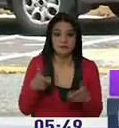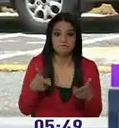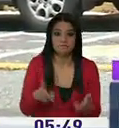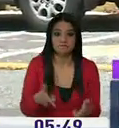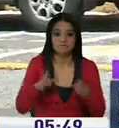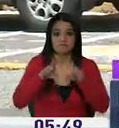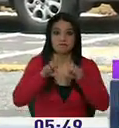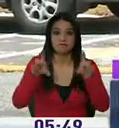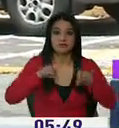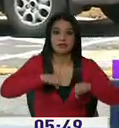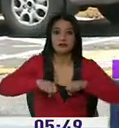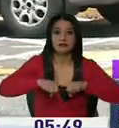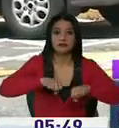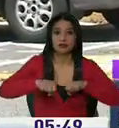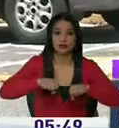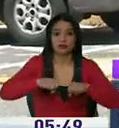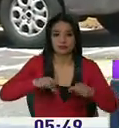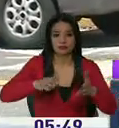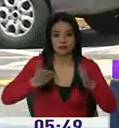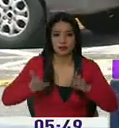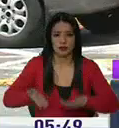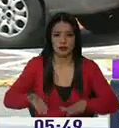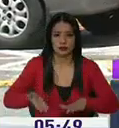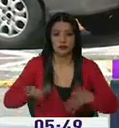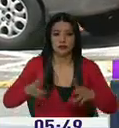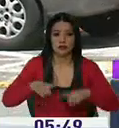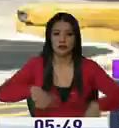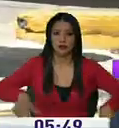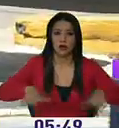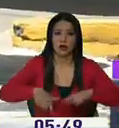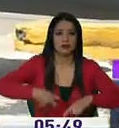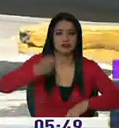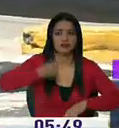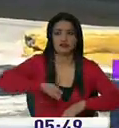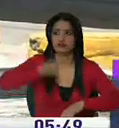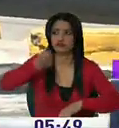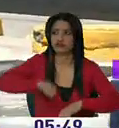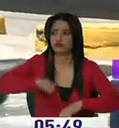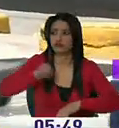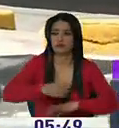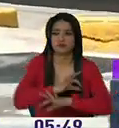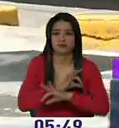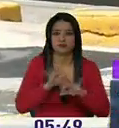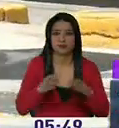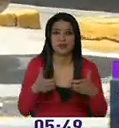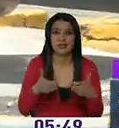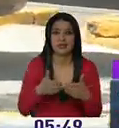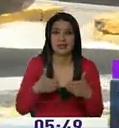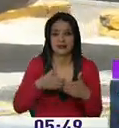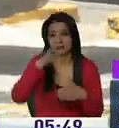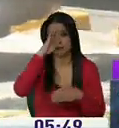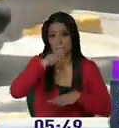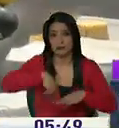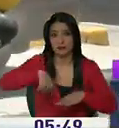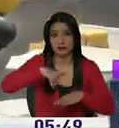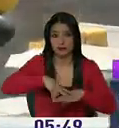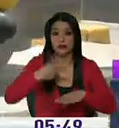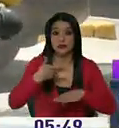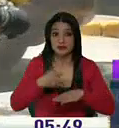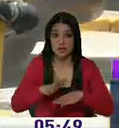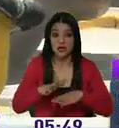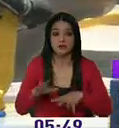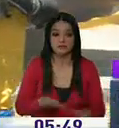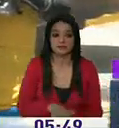de gestión de residuos sólidos se encargó de la desinfección del sitio, mientras que el equipo de criminalística de la Policía Nacional procedió